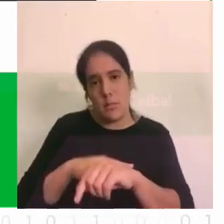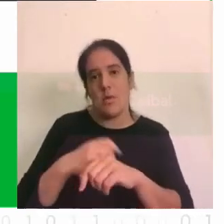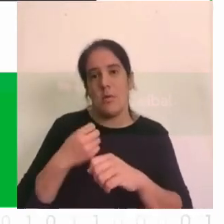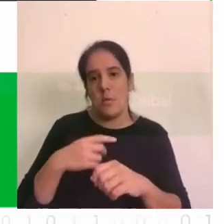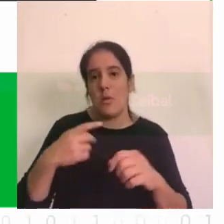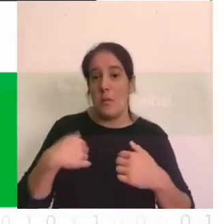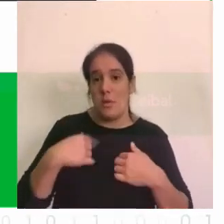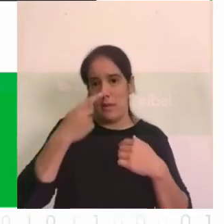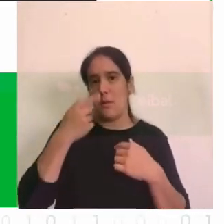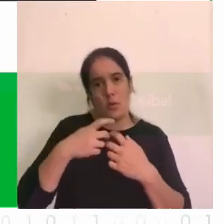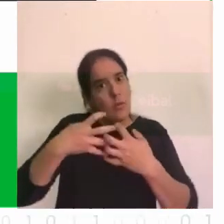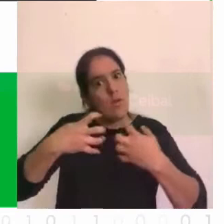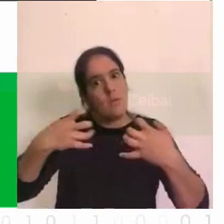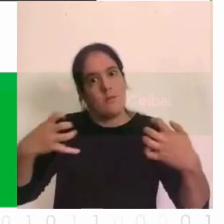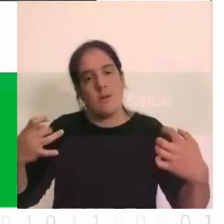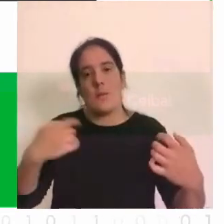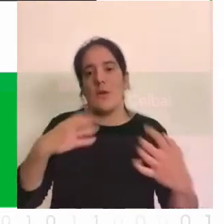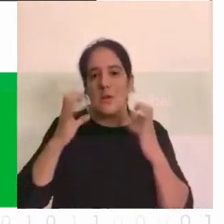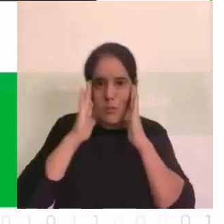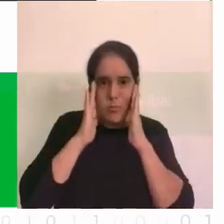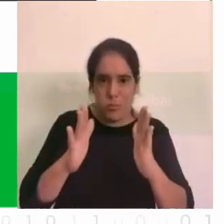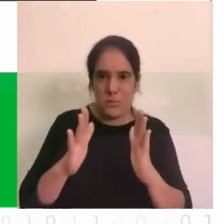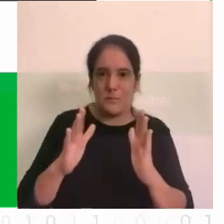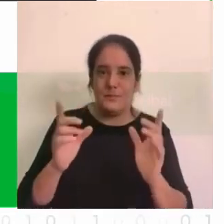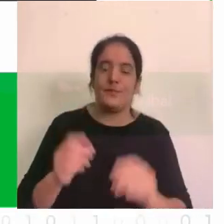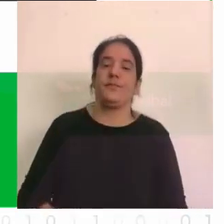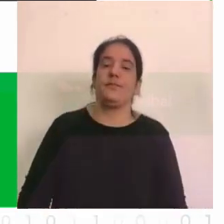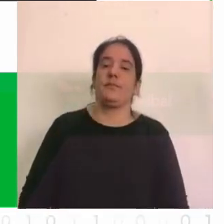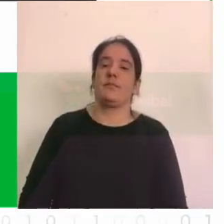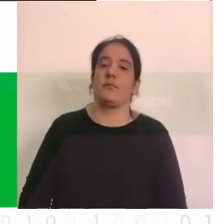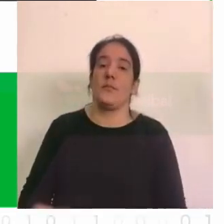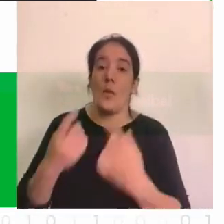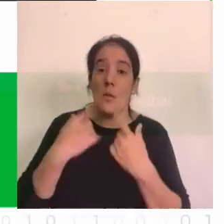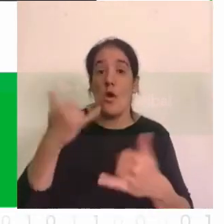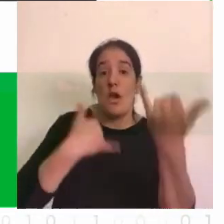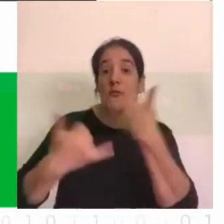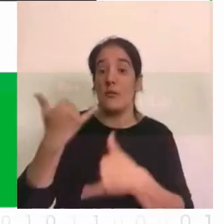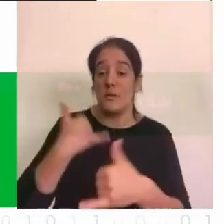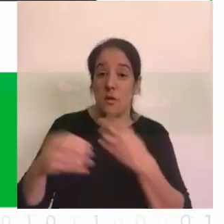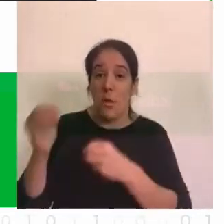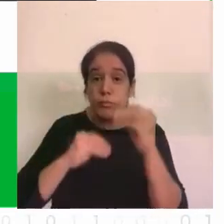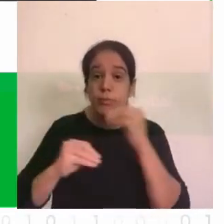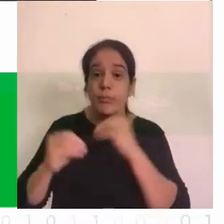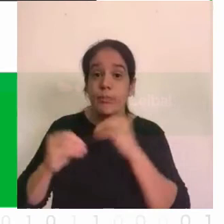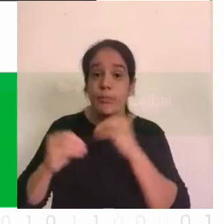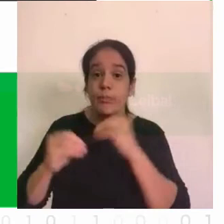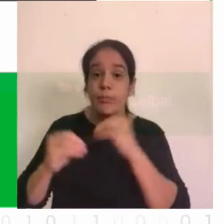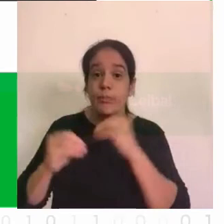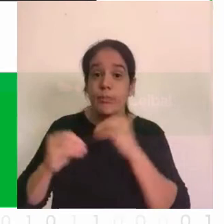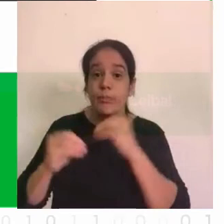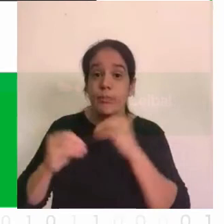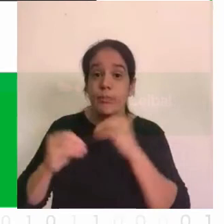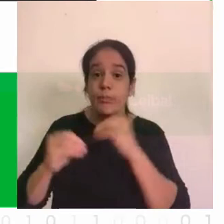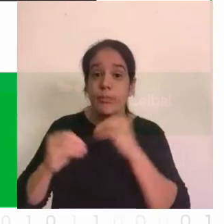a limitar el tiempo. Bueno, los datos. Para hacer este trabajo usé la encuesta de nutrición, desarrollo infantil y salud de la ENDIS,